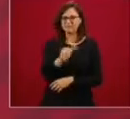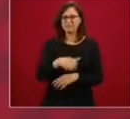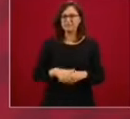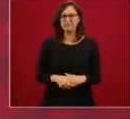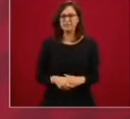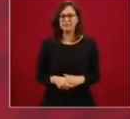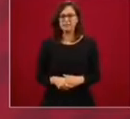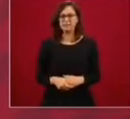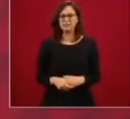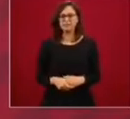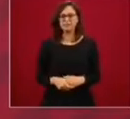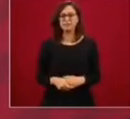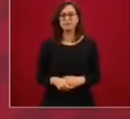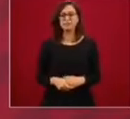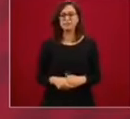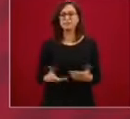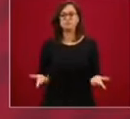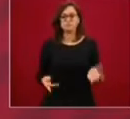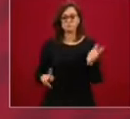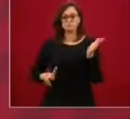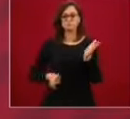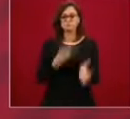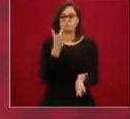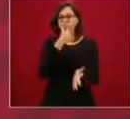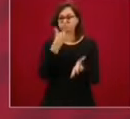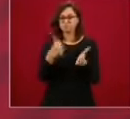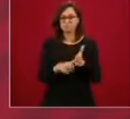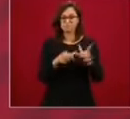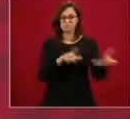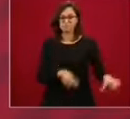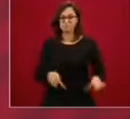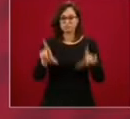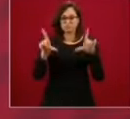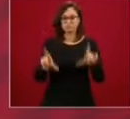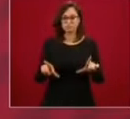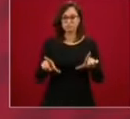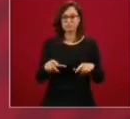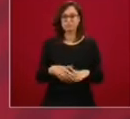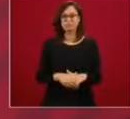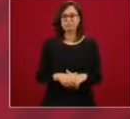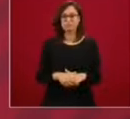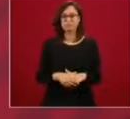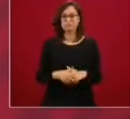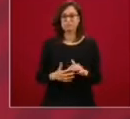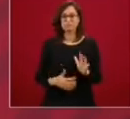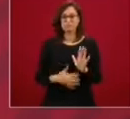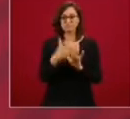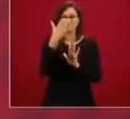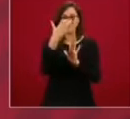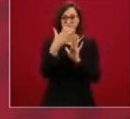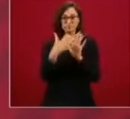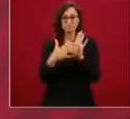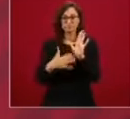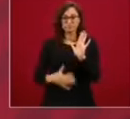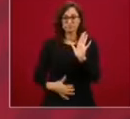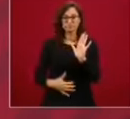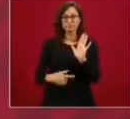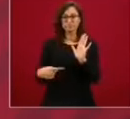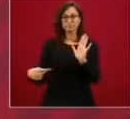A ver si no ponen de nuevo la carta, que el memorándum.